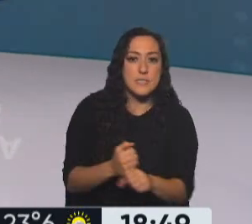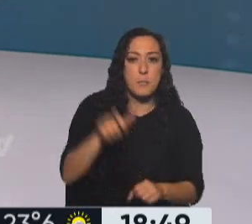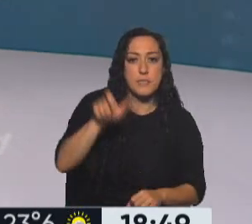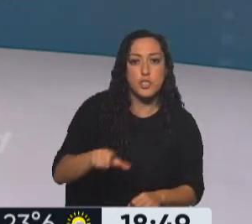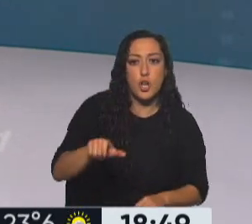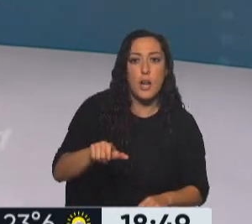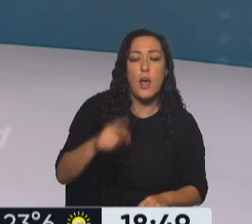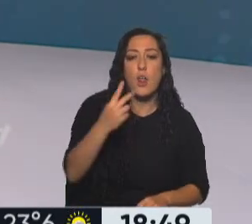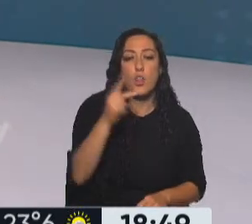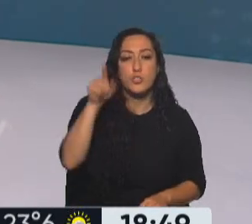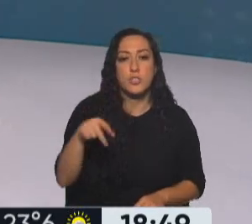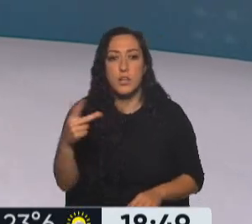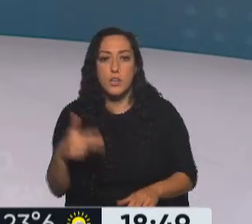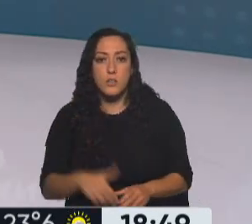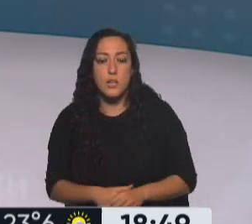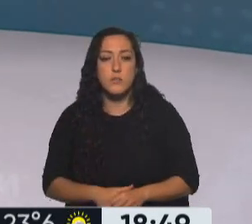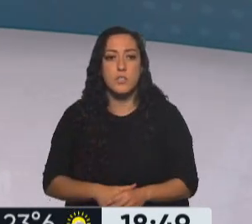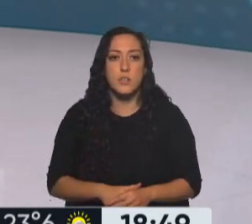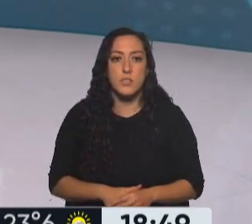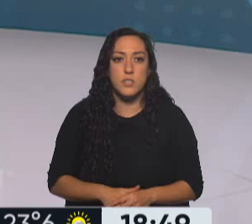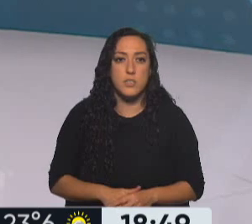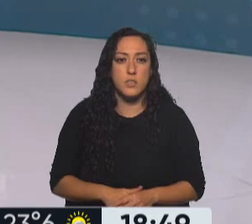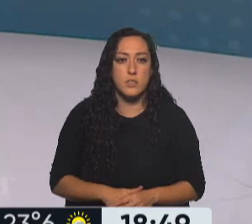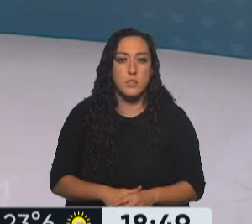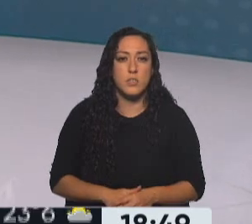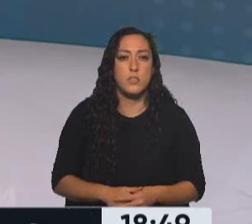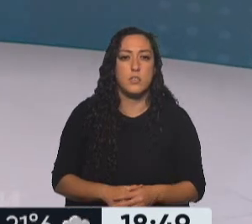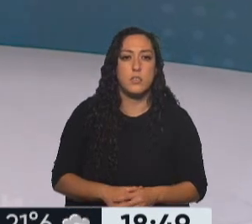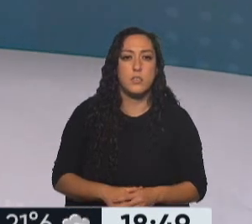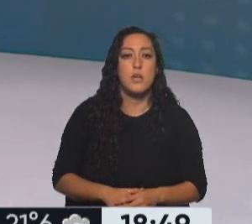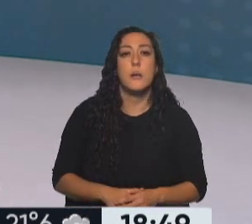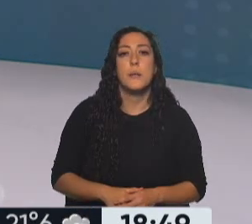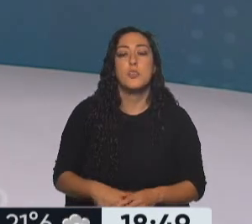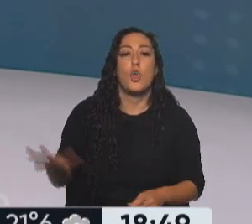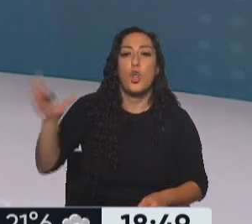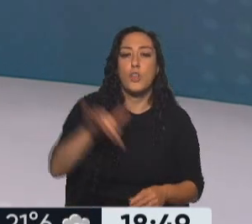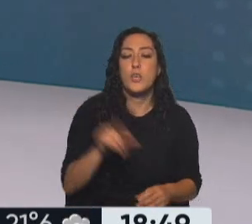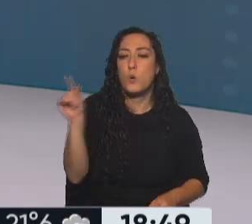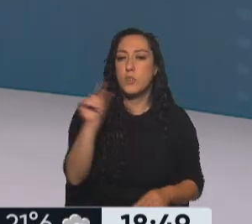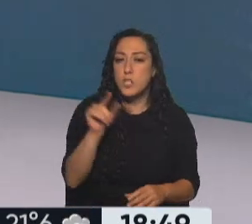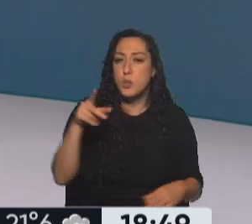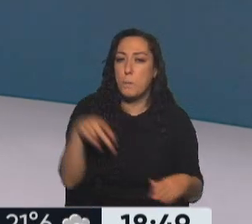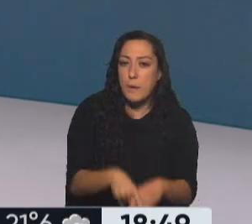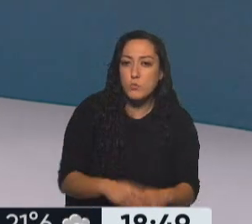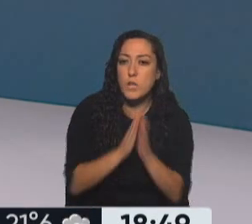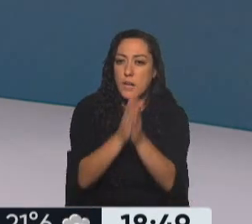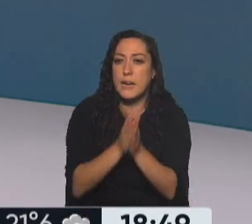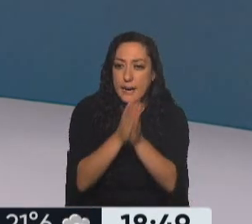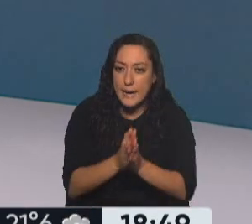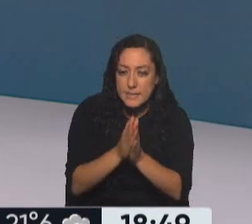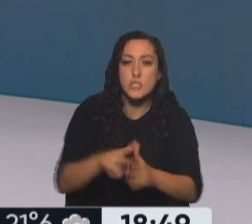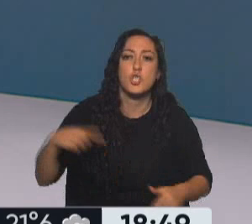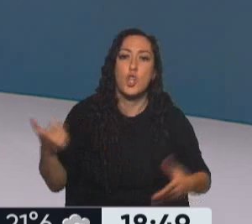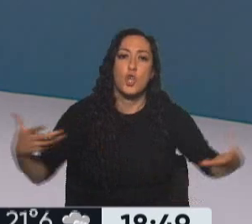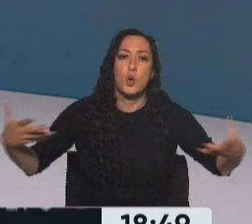candidato obtenga los 2/3. Continuamos, hay una pausa diaria para rezar y una reflexión